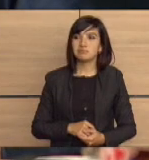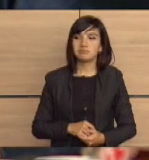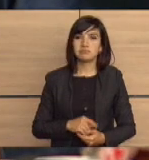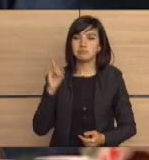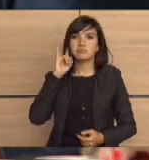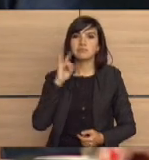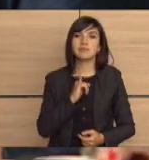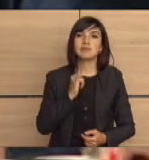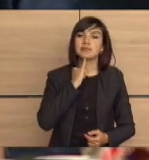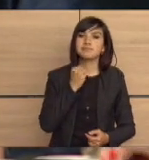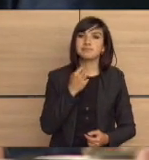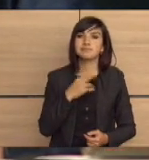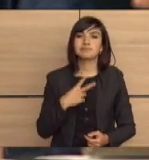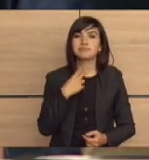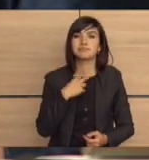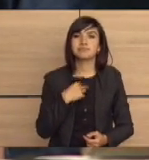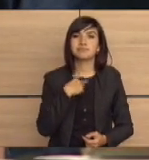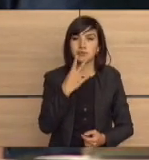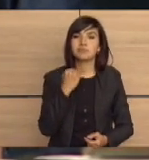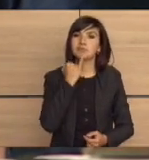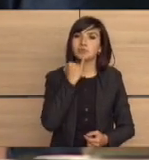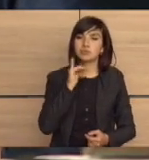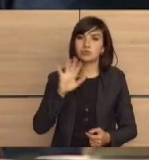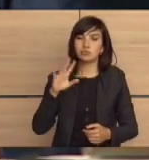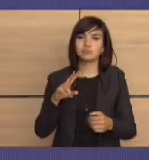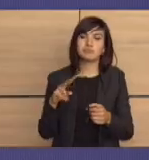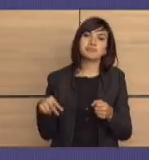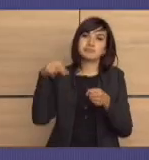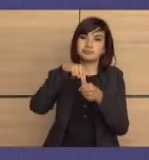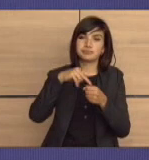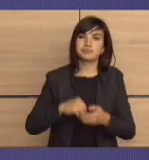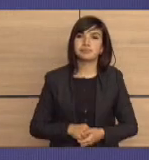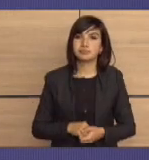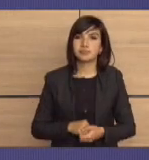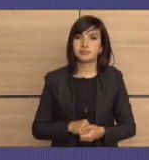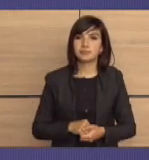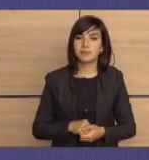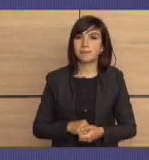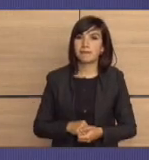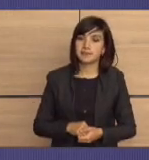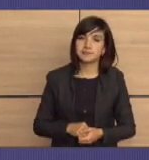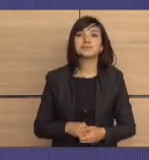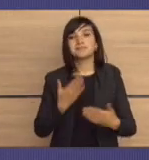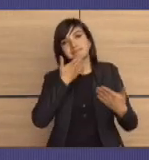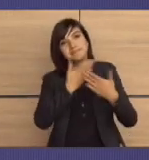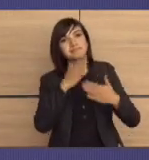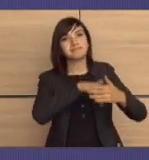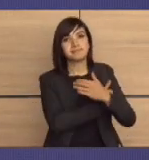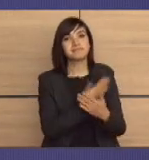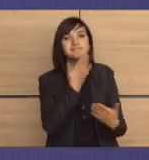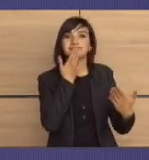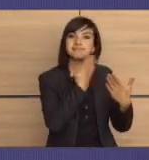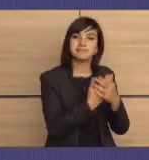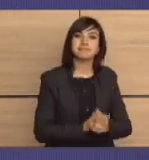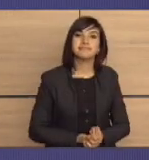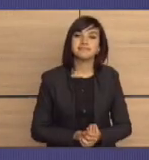Jitkangue, Utamanicencia, Yomo Cuenta, Parao Changis, Enoyewi. Muchísimas gracias, ministra, al